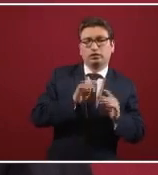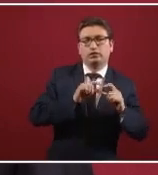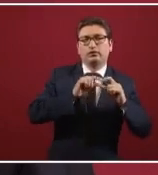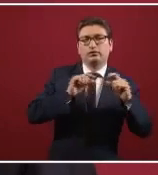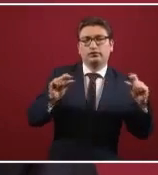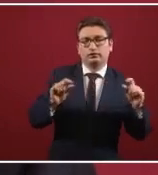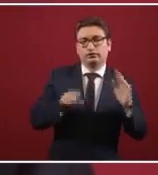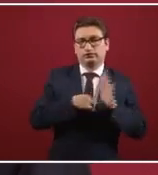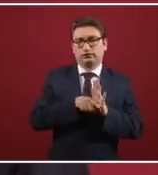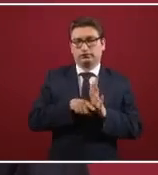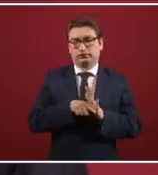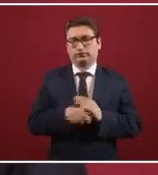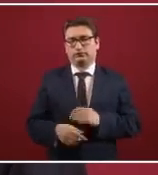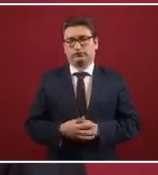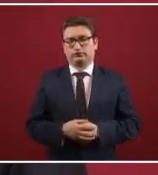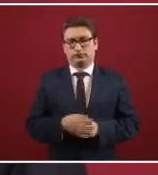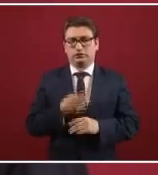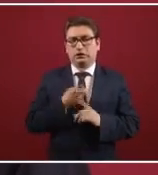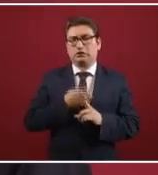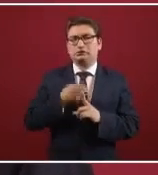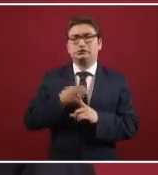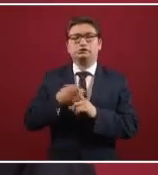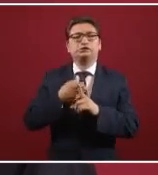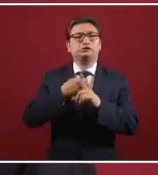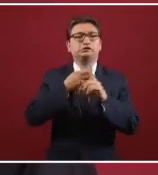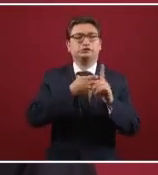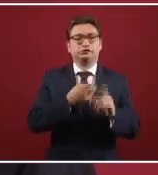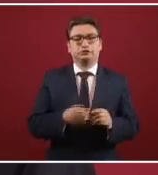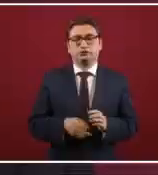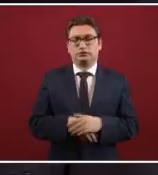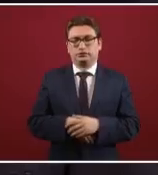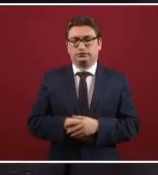lo a la amistad